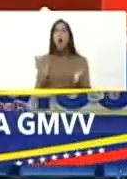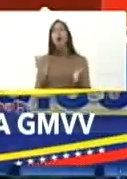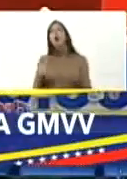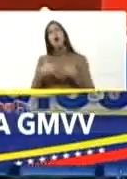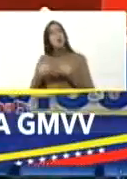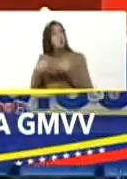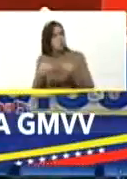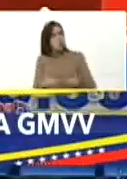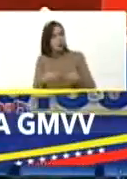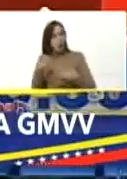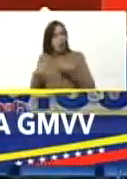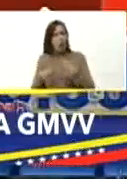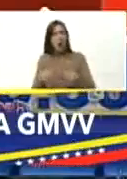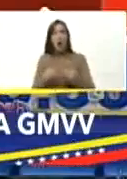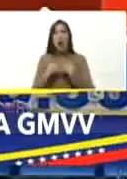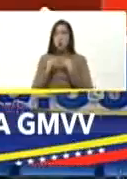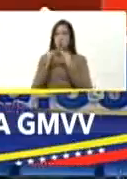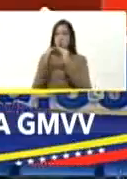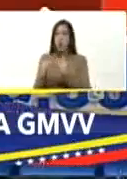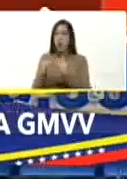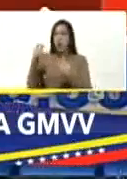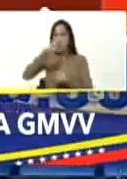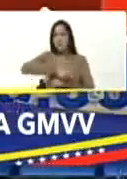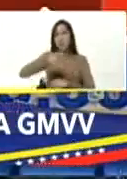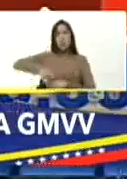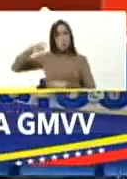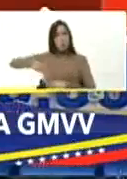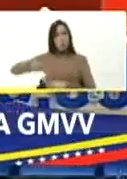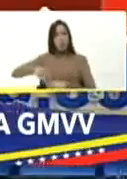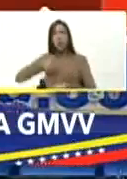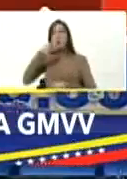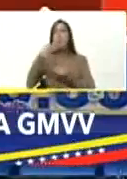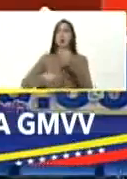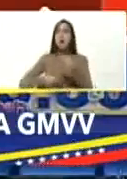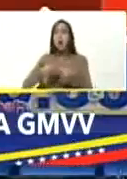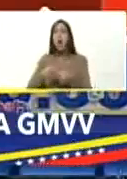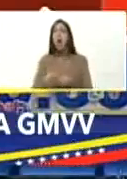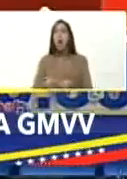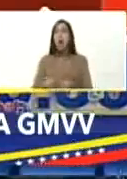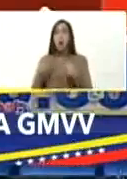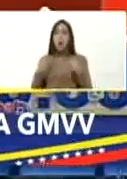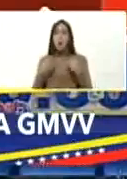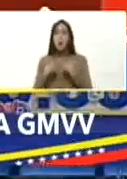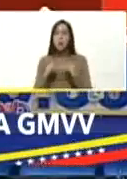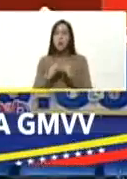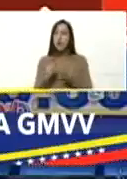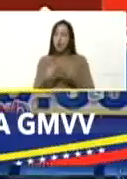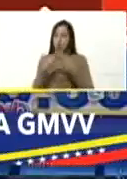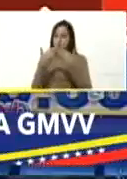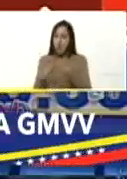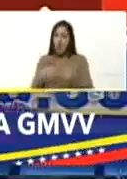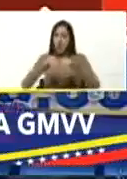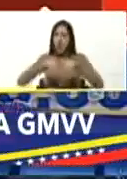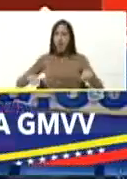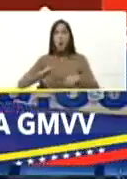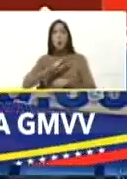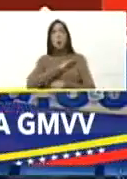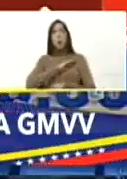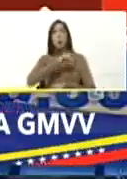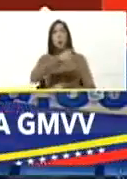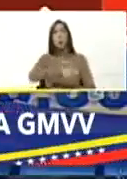la tierra a quien la necesita para construir vivienda. Entregarle la tierra a sus legítimos dueños, que